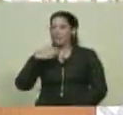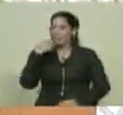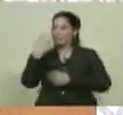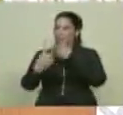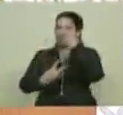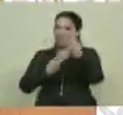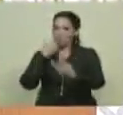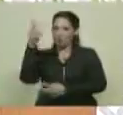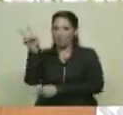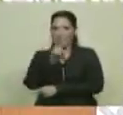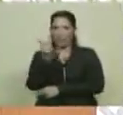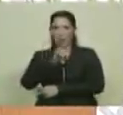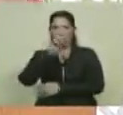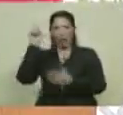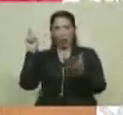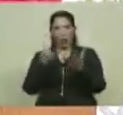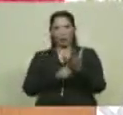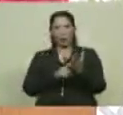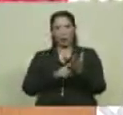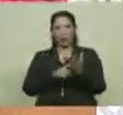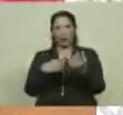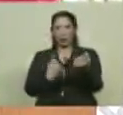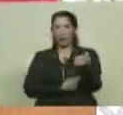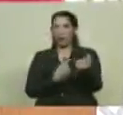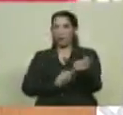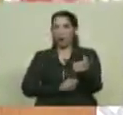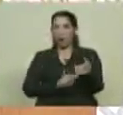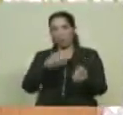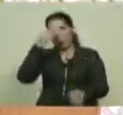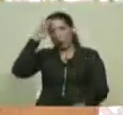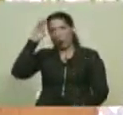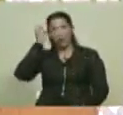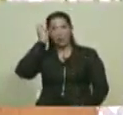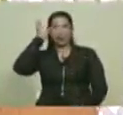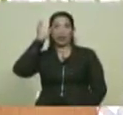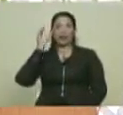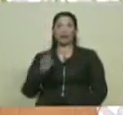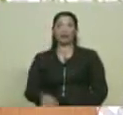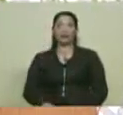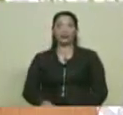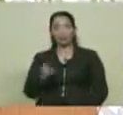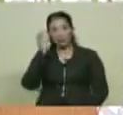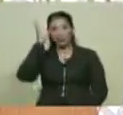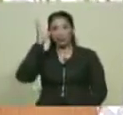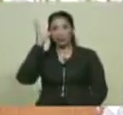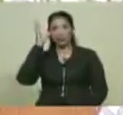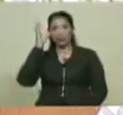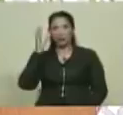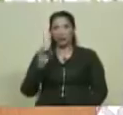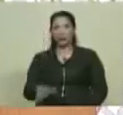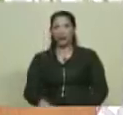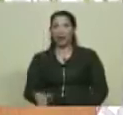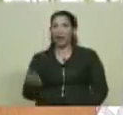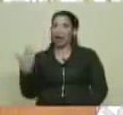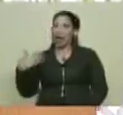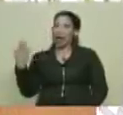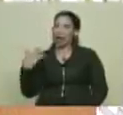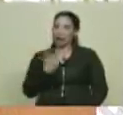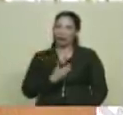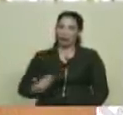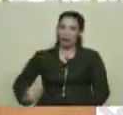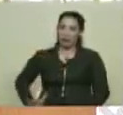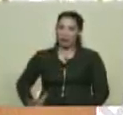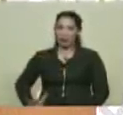entera con los hermanos cubanos, una idea del comandante Fidel Castro y el método Yo Sí Puedo.